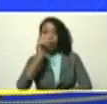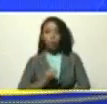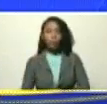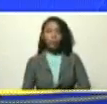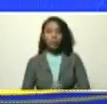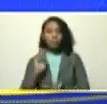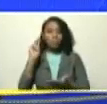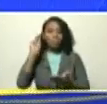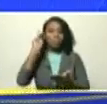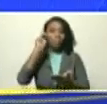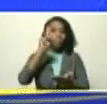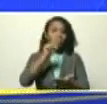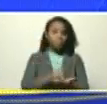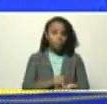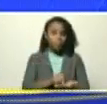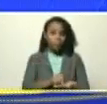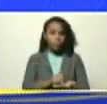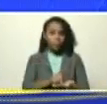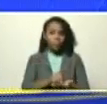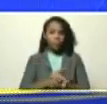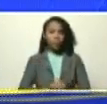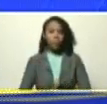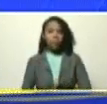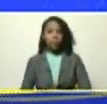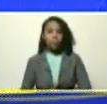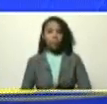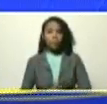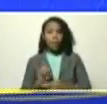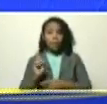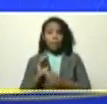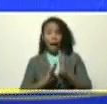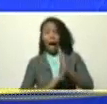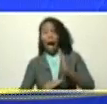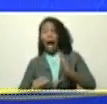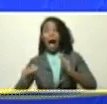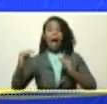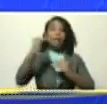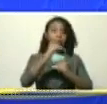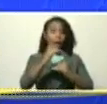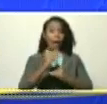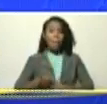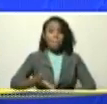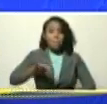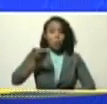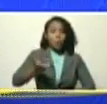la llegada de esta muy alta e importante